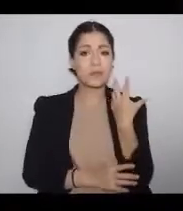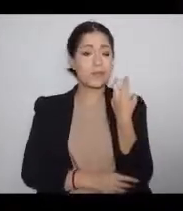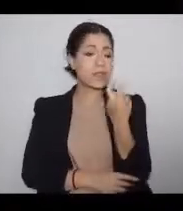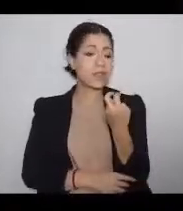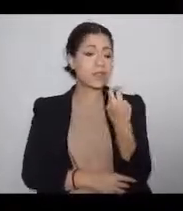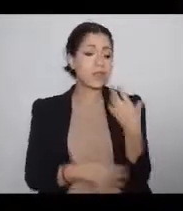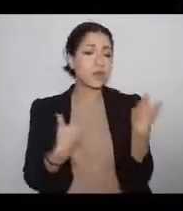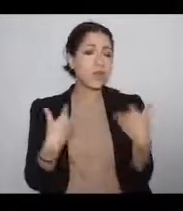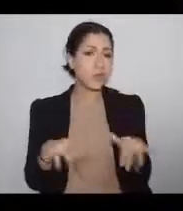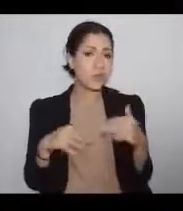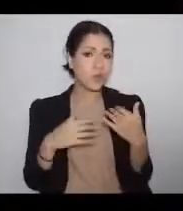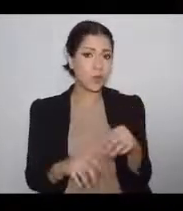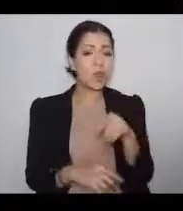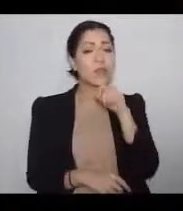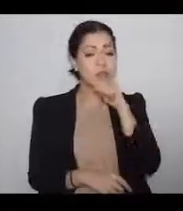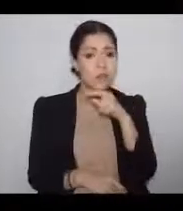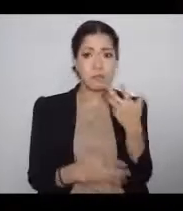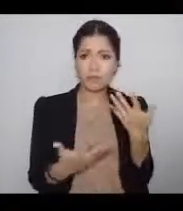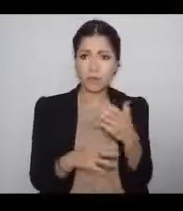Tengo mi enano.